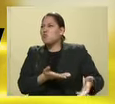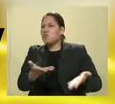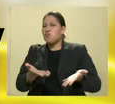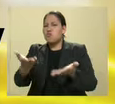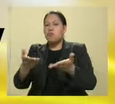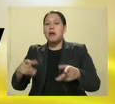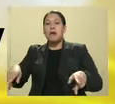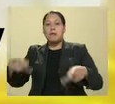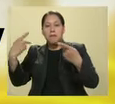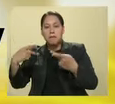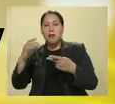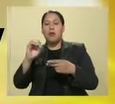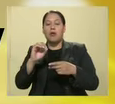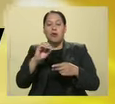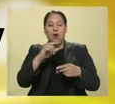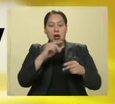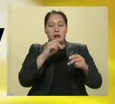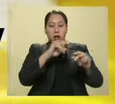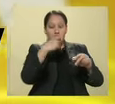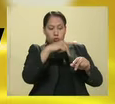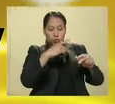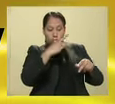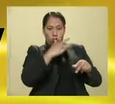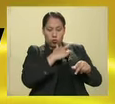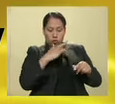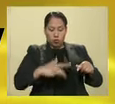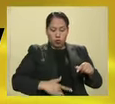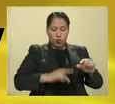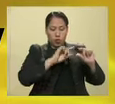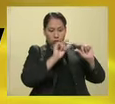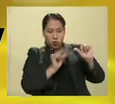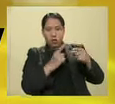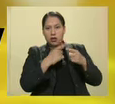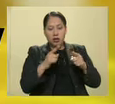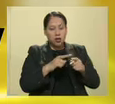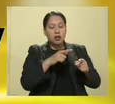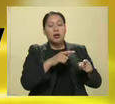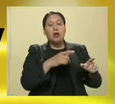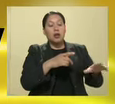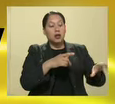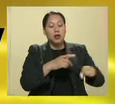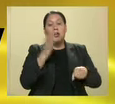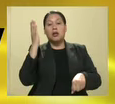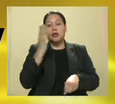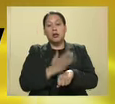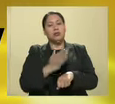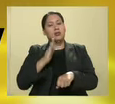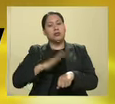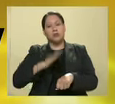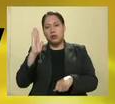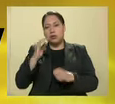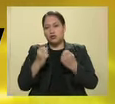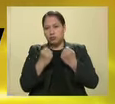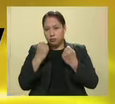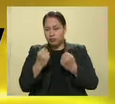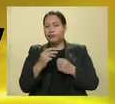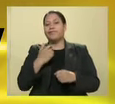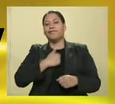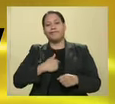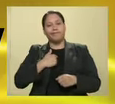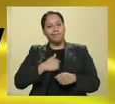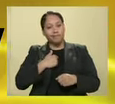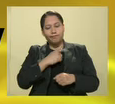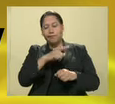o traficar con sus órganos, las penas aumentan en un tanto. Qué lamentable escuchar hablar